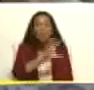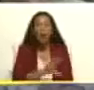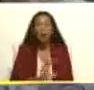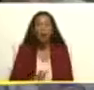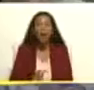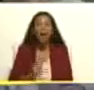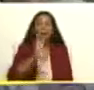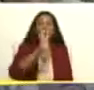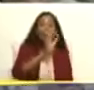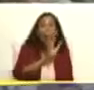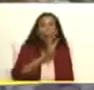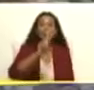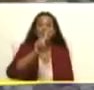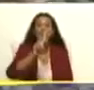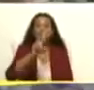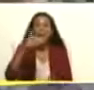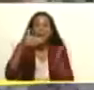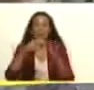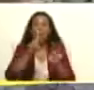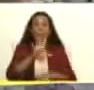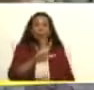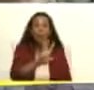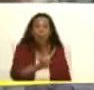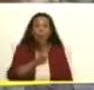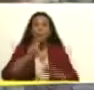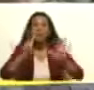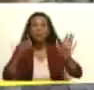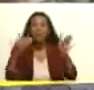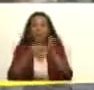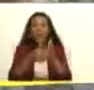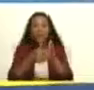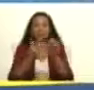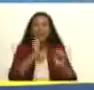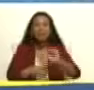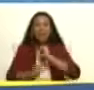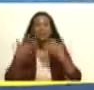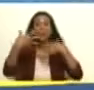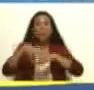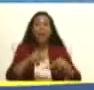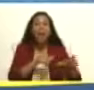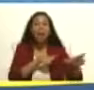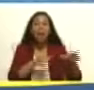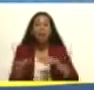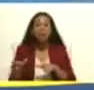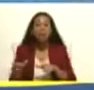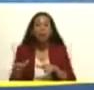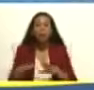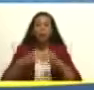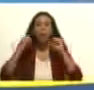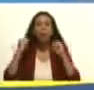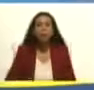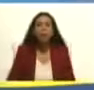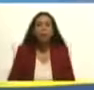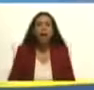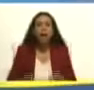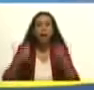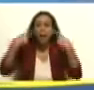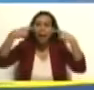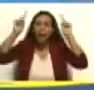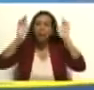de 47.000 unidades populares de defensa integral, activados para garantizar el